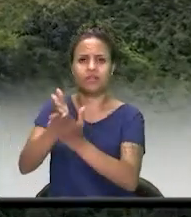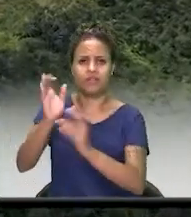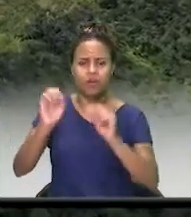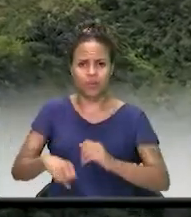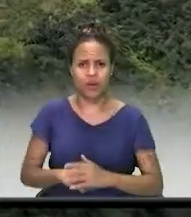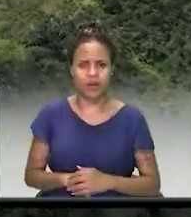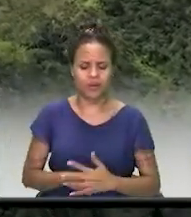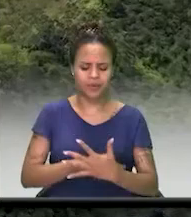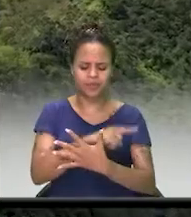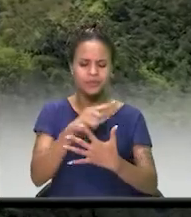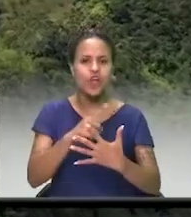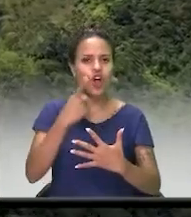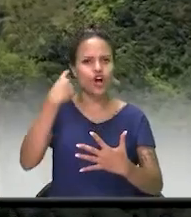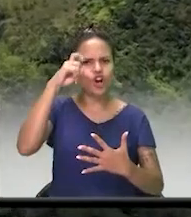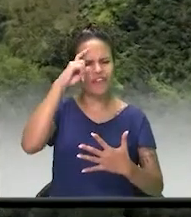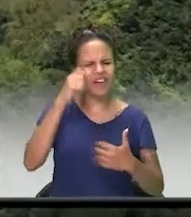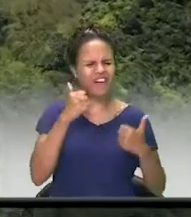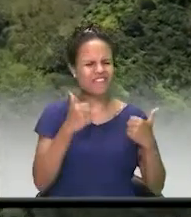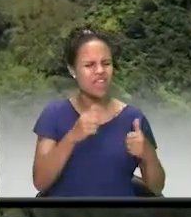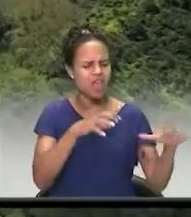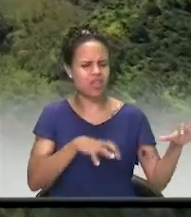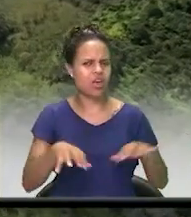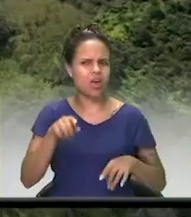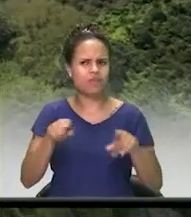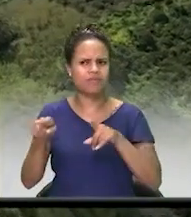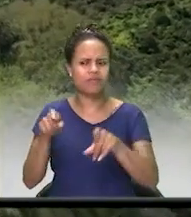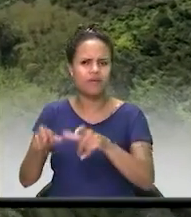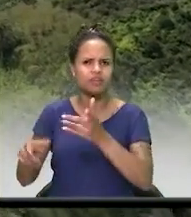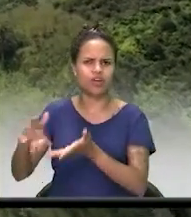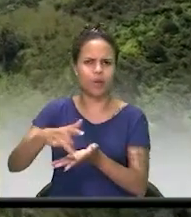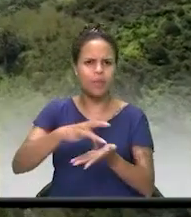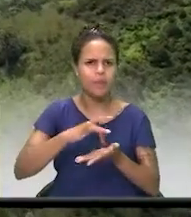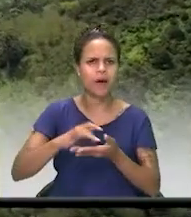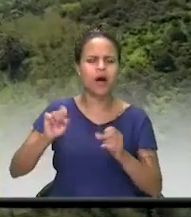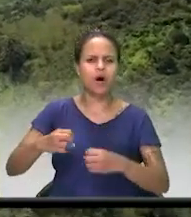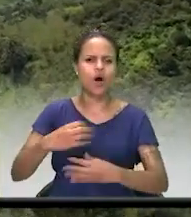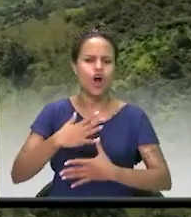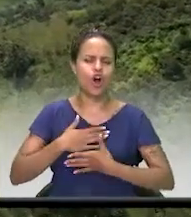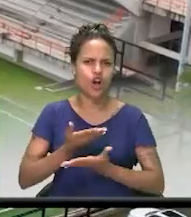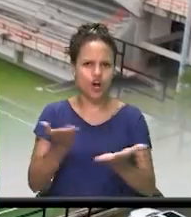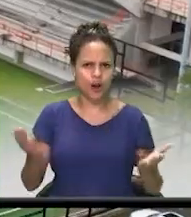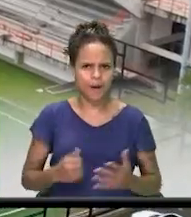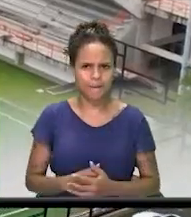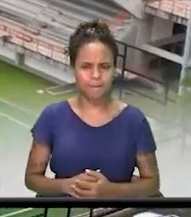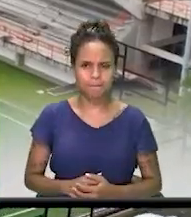buen gobierno para una ciudad participativa y de oportunidades.